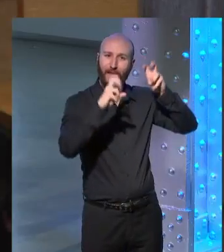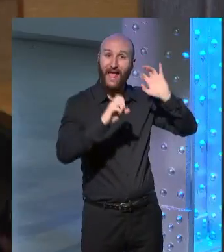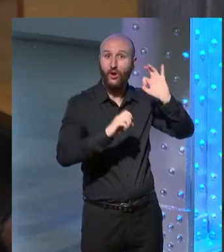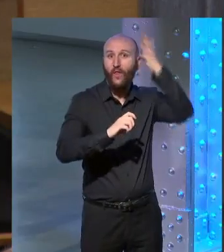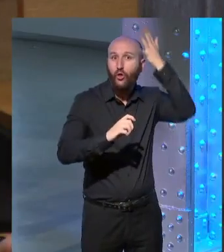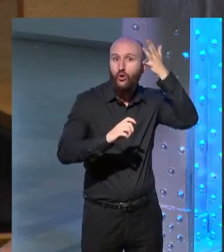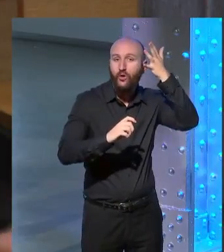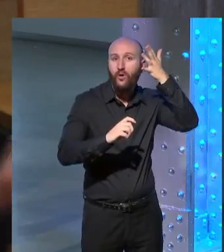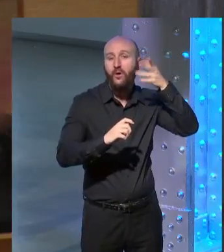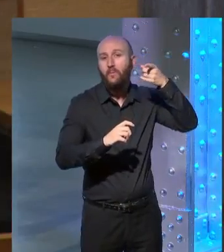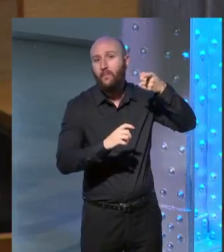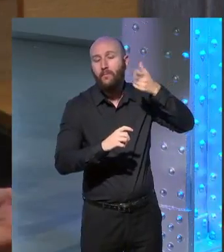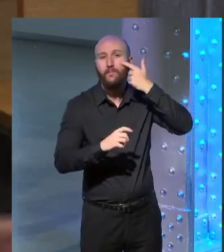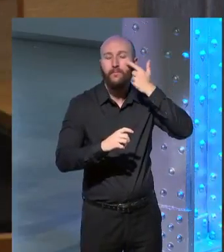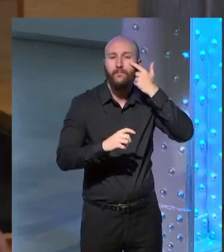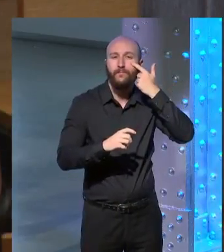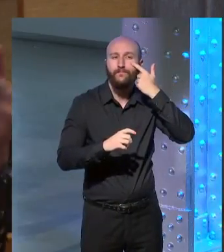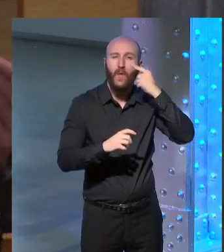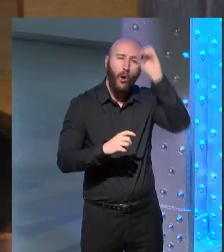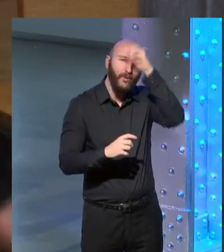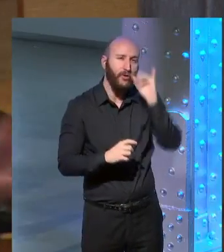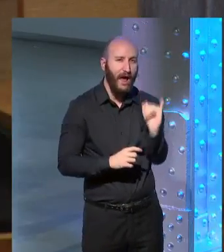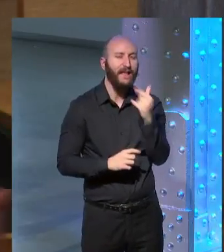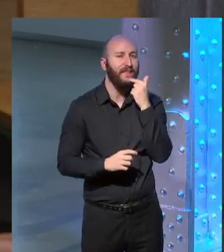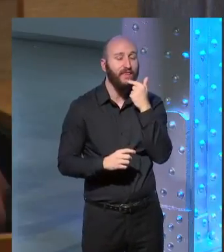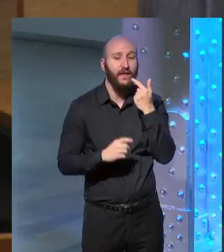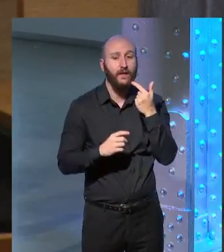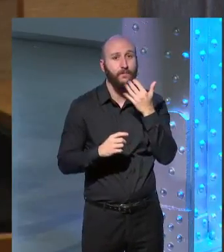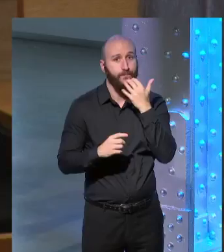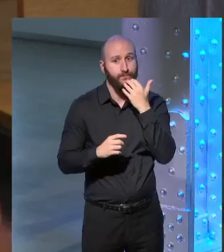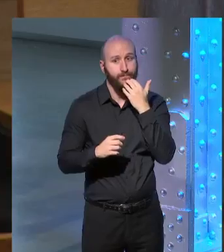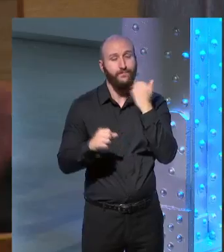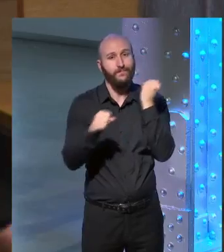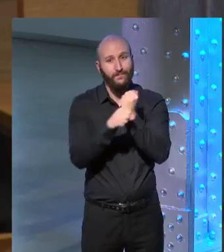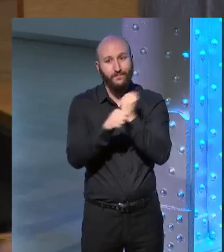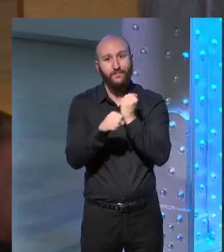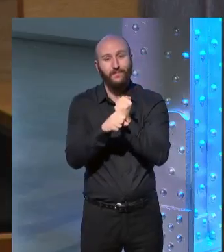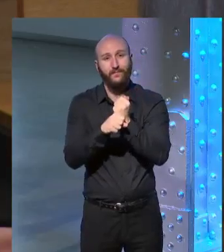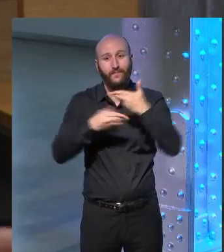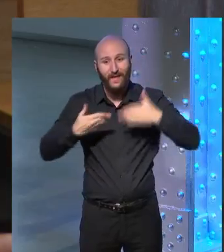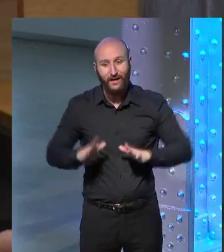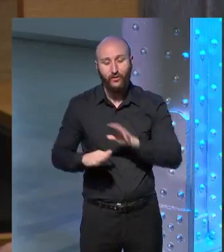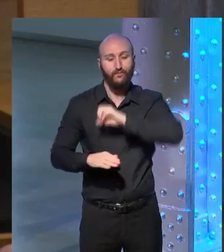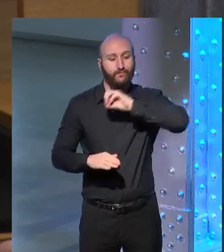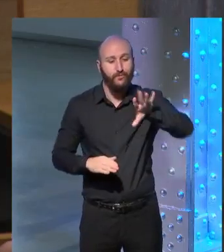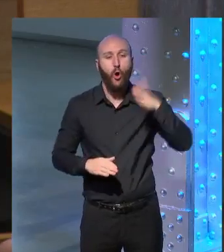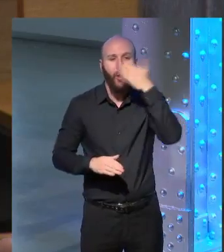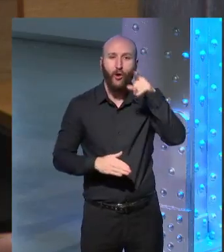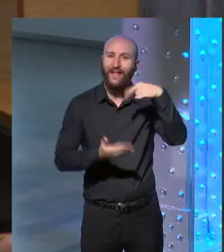y vamos a Silicon Valley, uno de los argumentos que se dice es que los hijos de la gente que trabaja en Silicon Valley va a colegios donde no hay